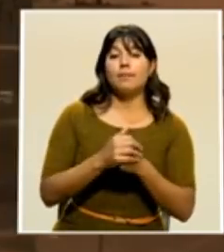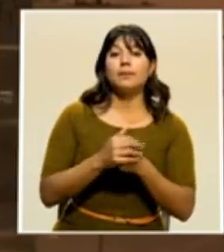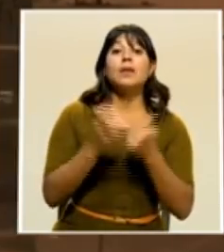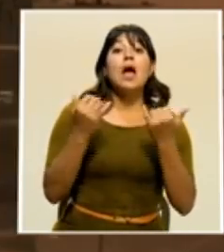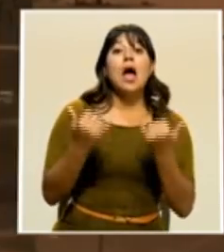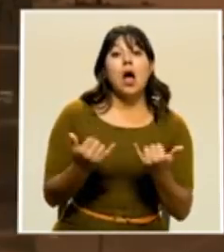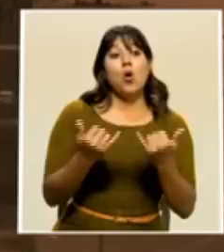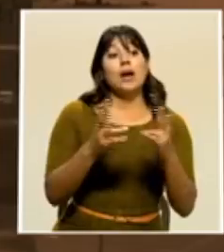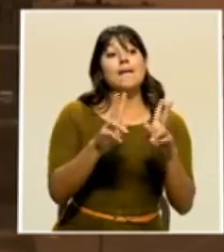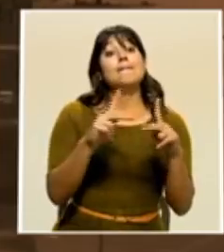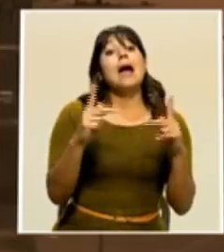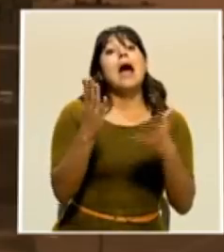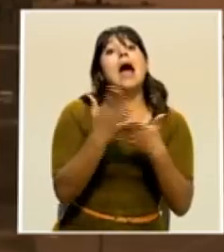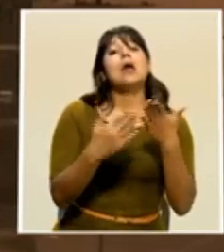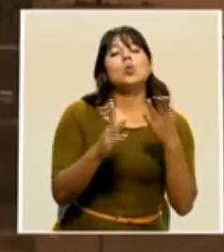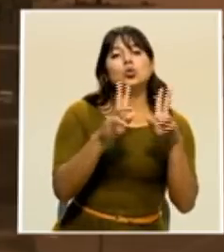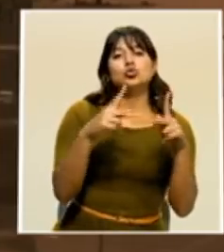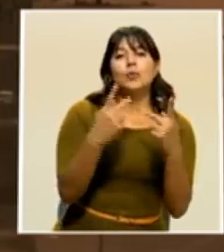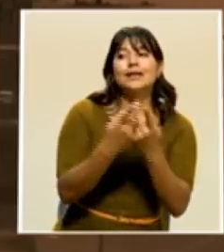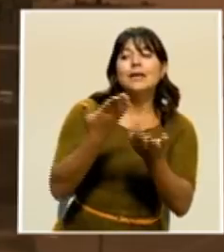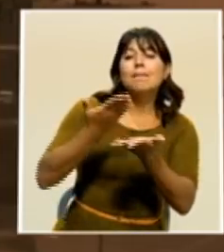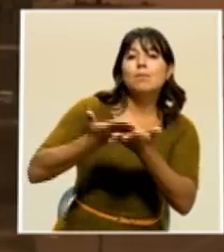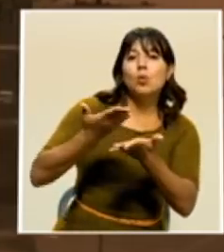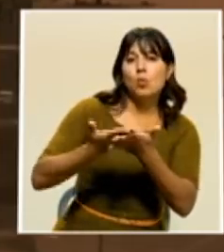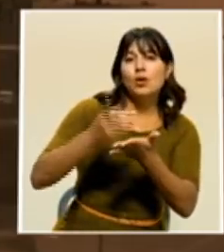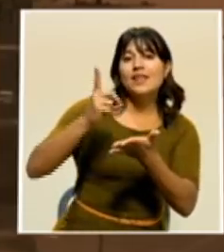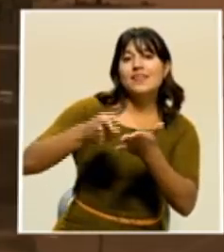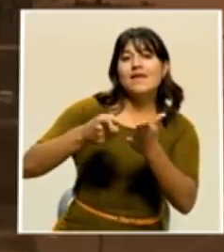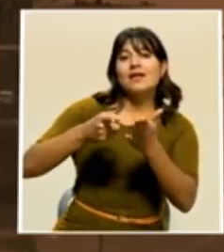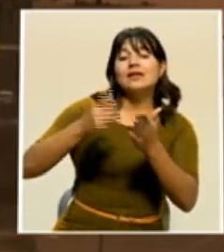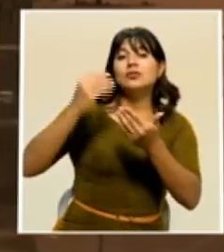hacer recortes para contener el gasto público. Veamos.